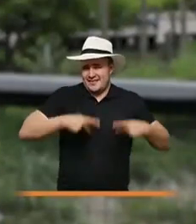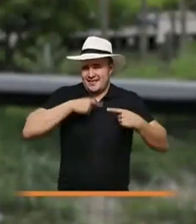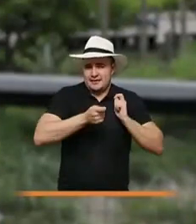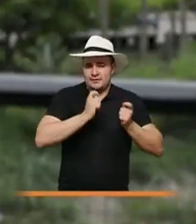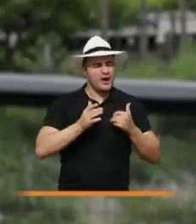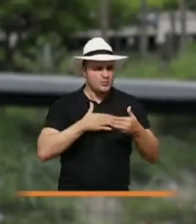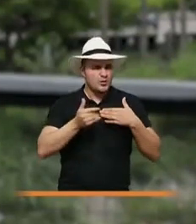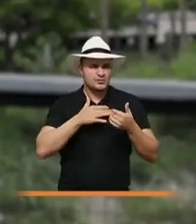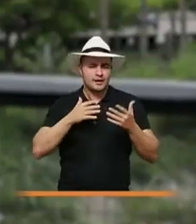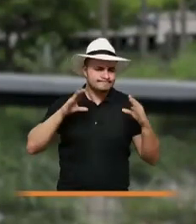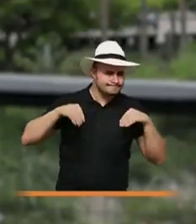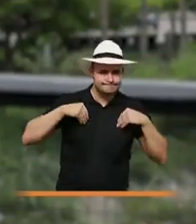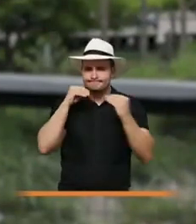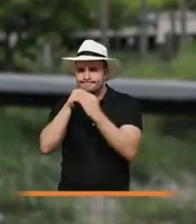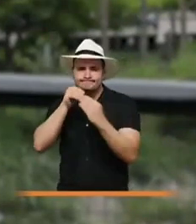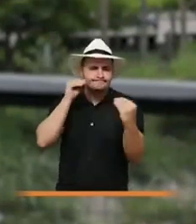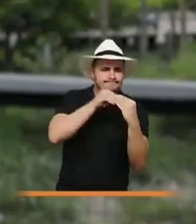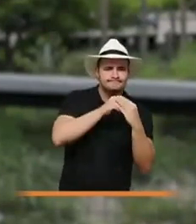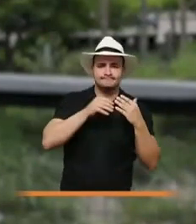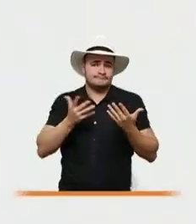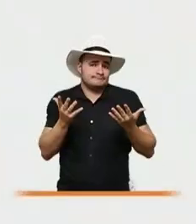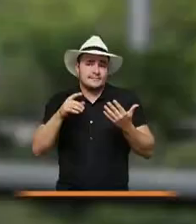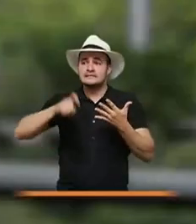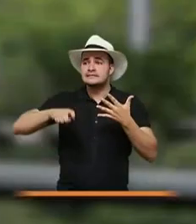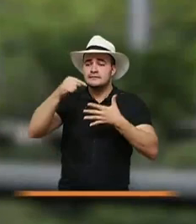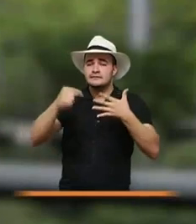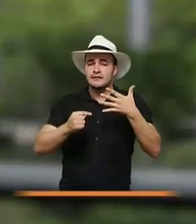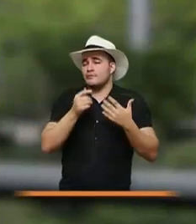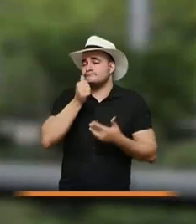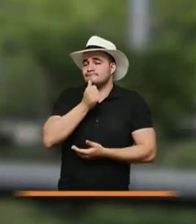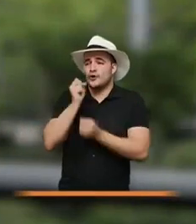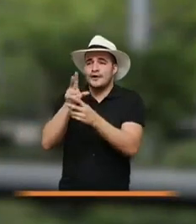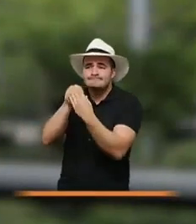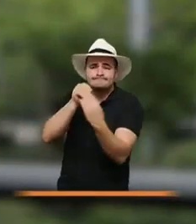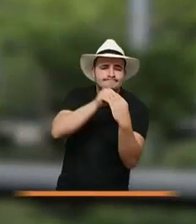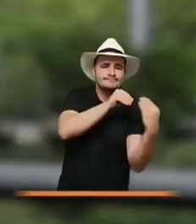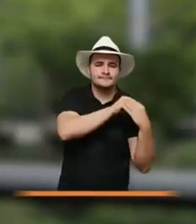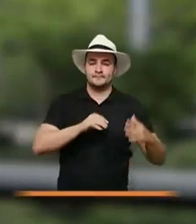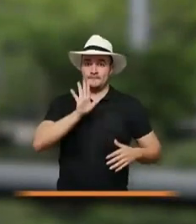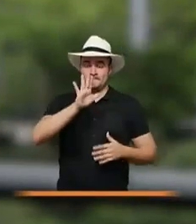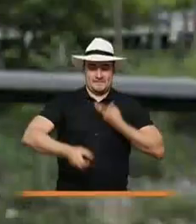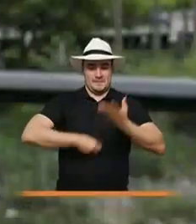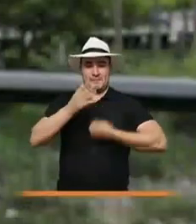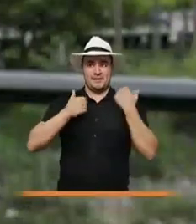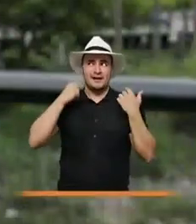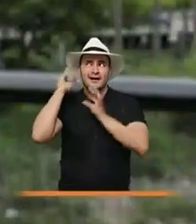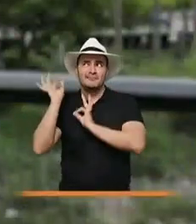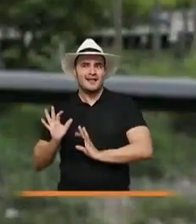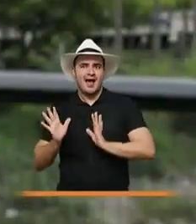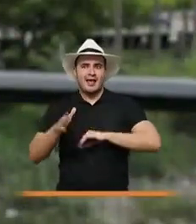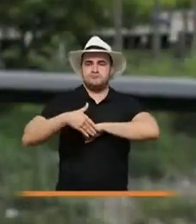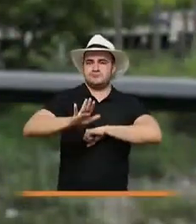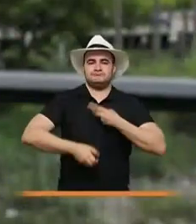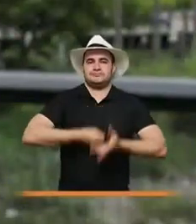asumir nos nos acomodamos a las necesidades una improvisación siempre ha defendido entonces